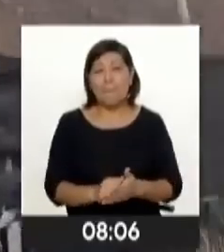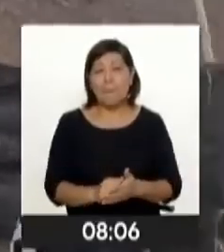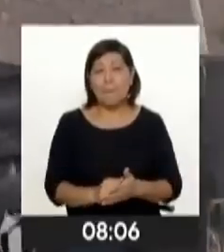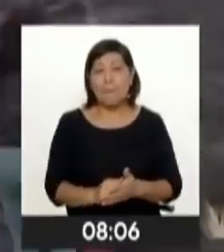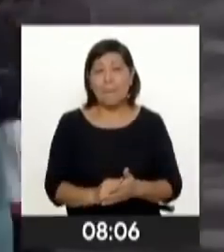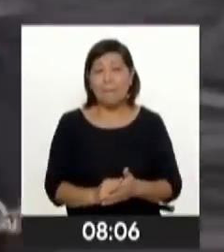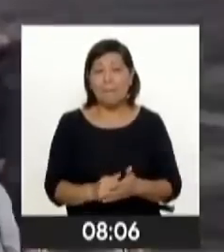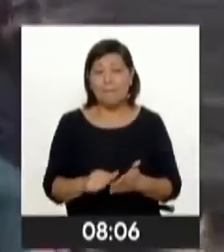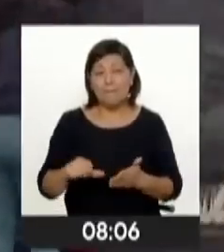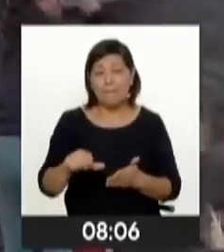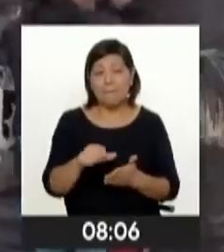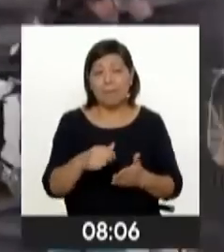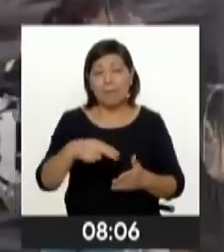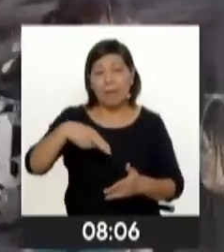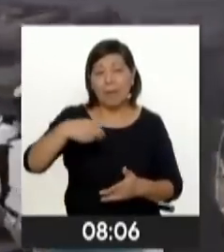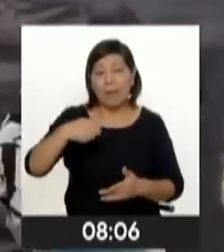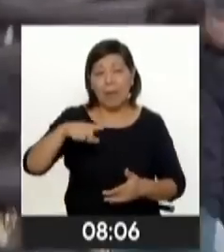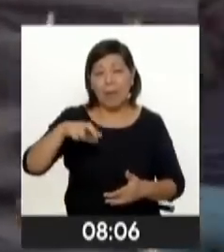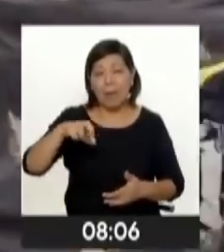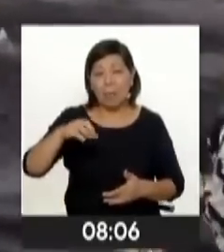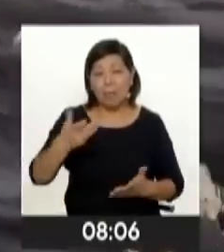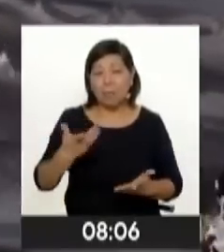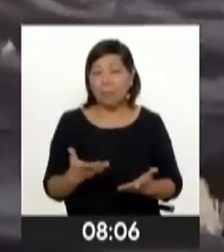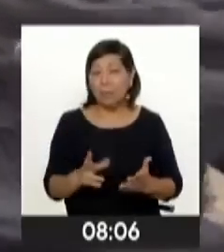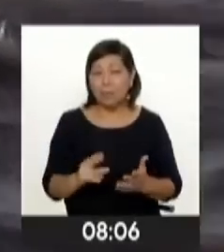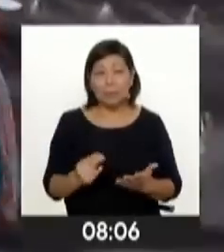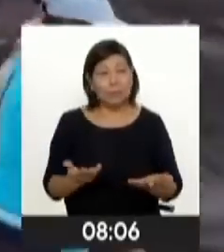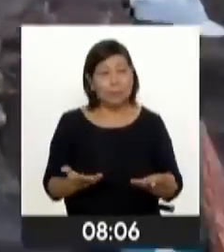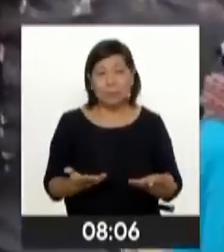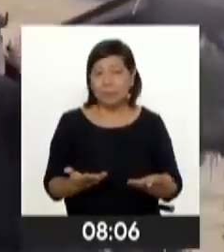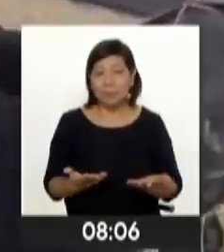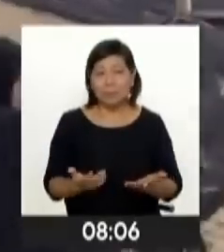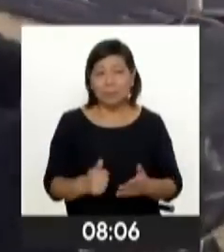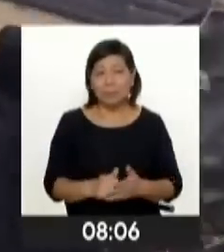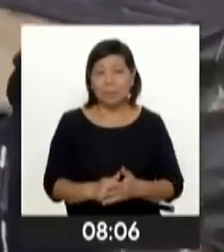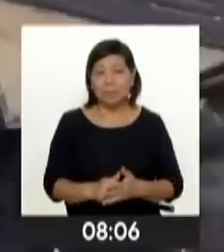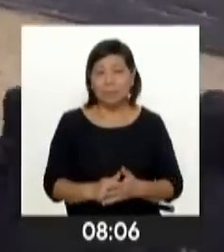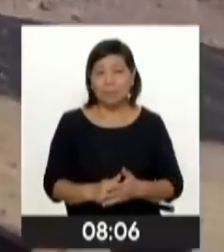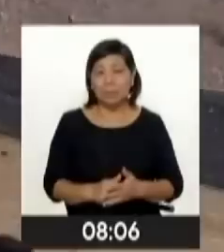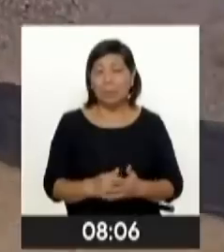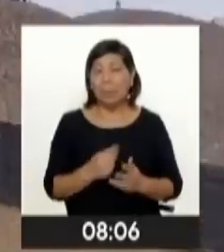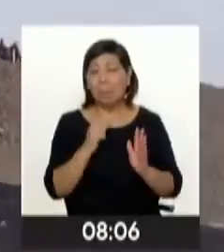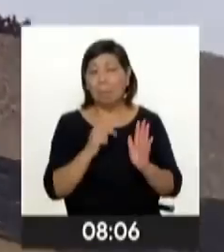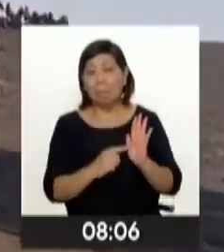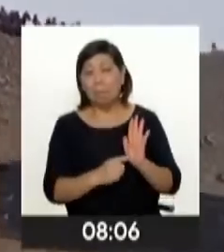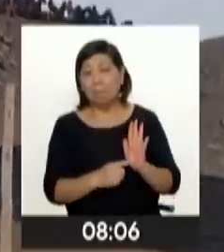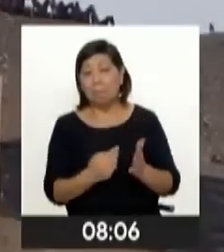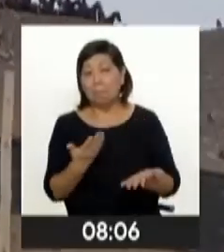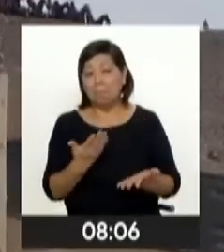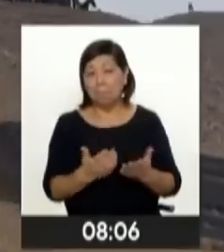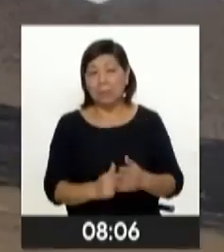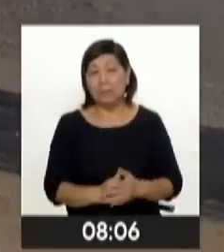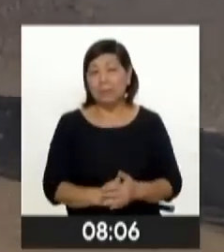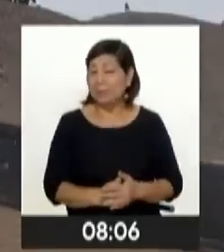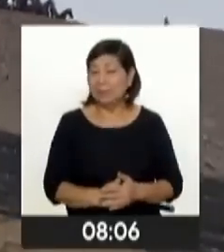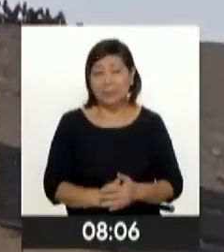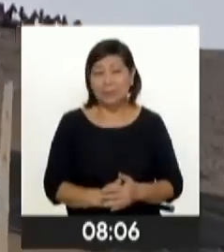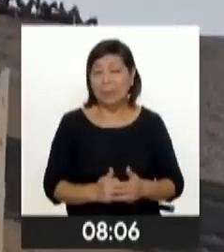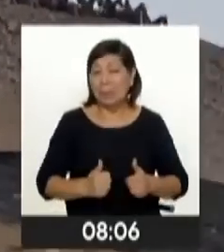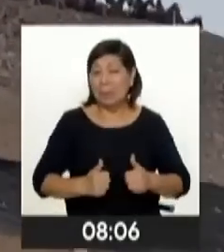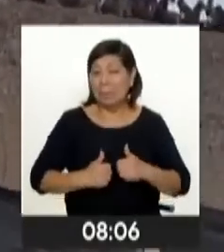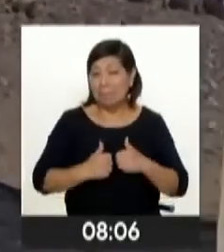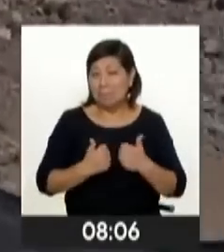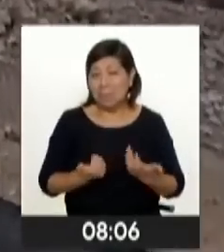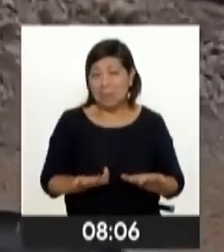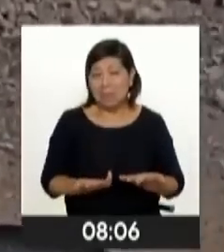esta parte de la carretera Naplo, pues no se, por lo menos en apariencia, no pareciera que estuvieran habitados,